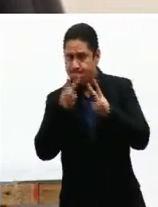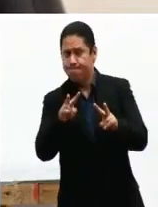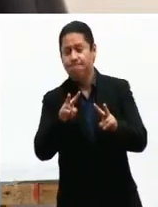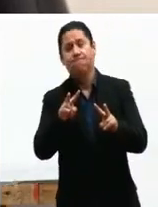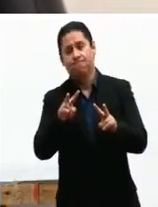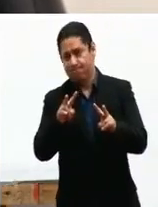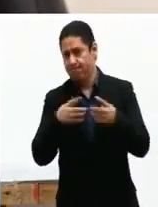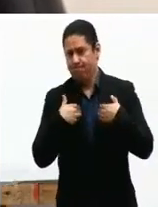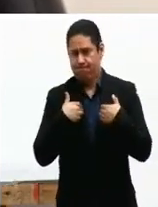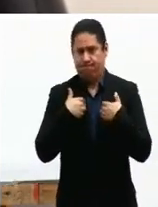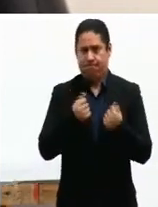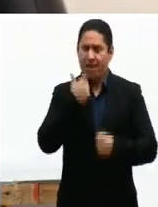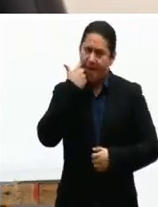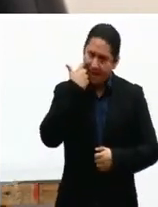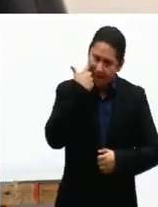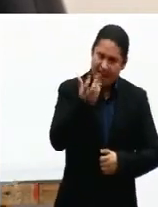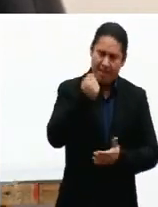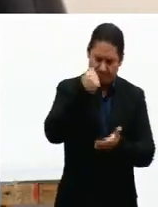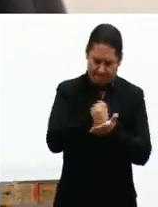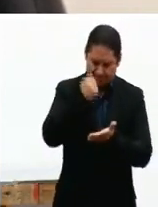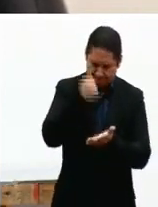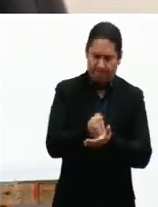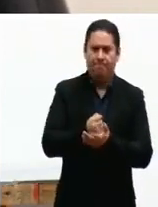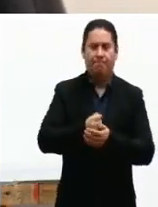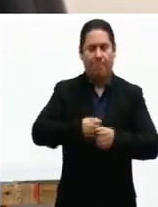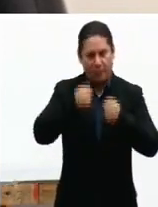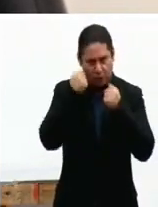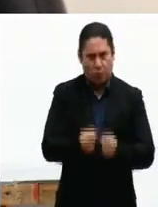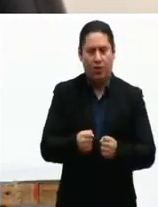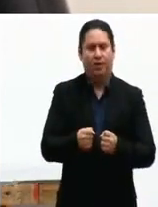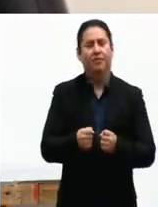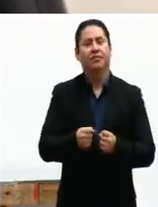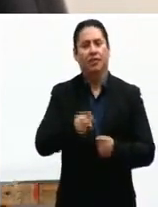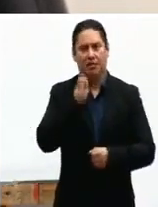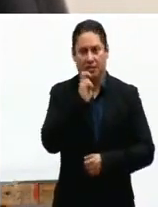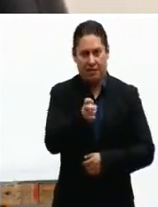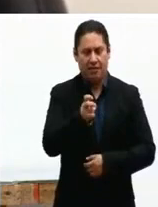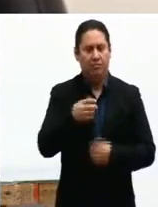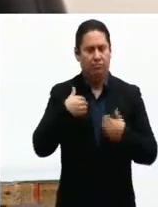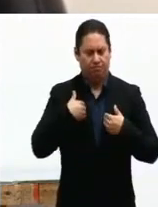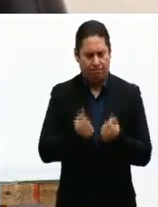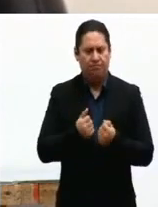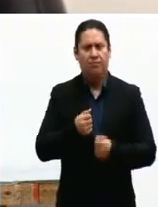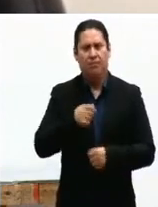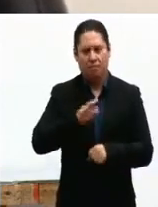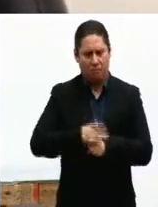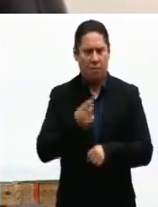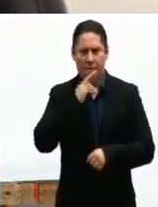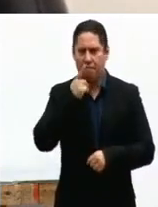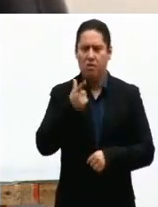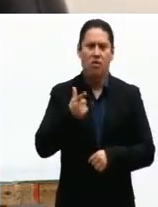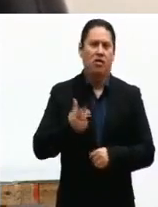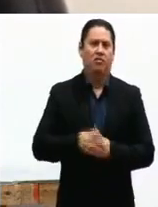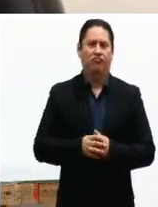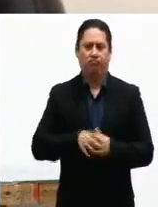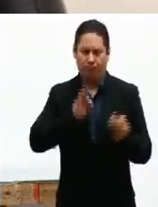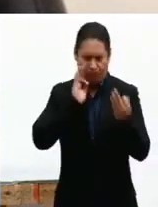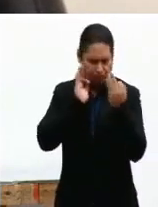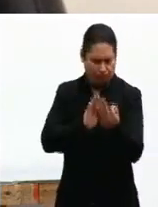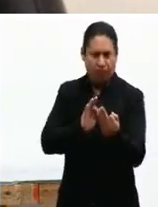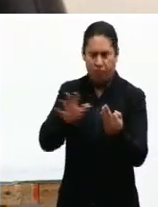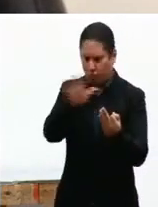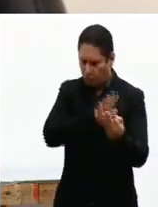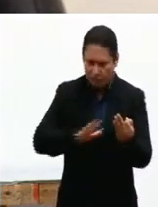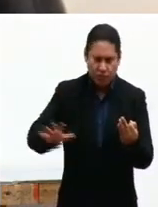día de hoy lo que la ciudadanía quiere es seguridad. Entonces, yo sí consideraba importante que en el caso de algunas